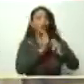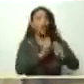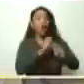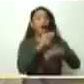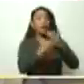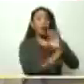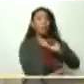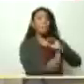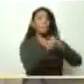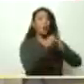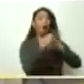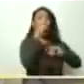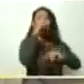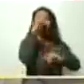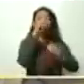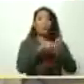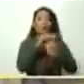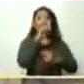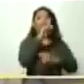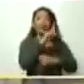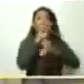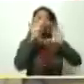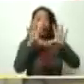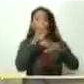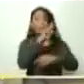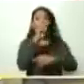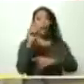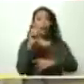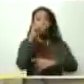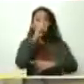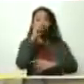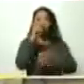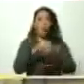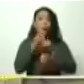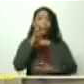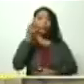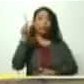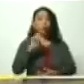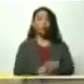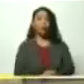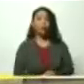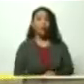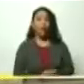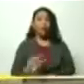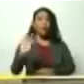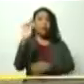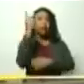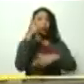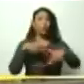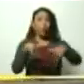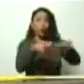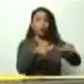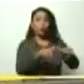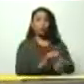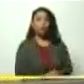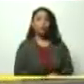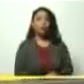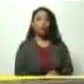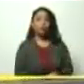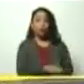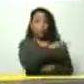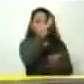en los años 19, 20 e incluso en el año 21 en segundo lugar Presidente es un